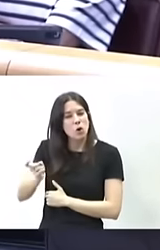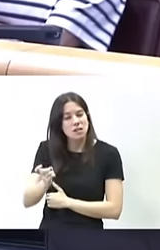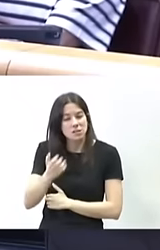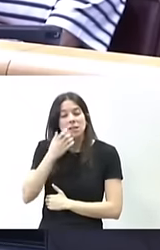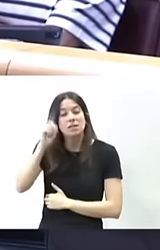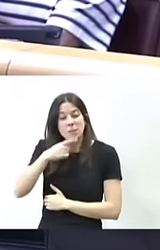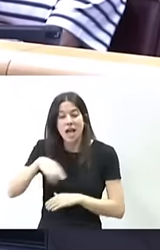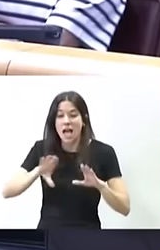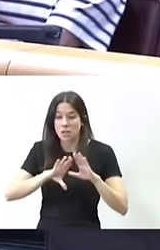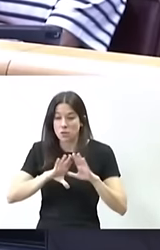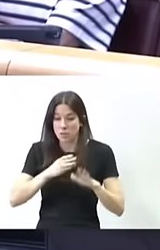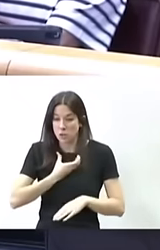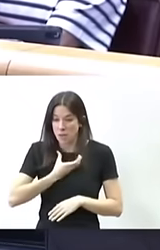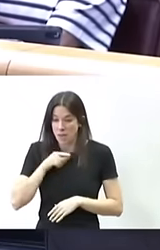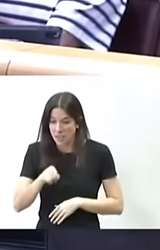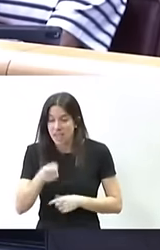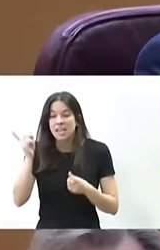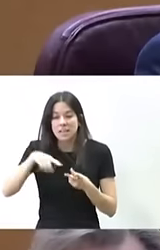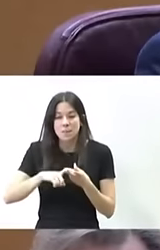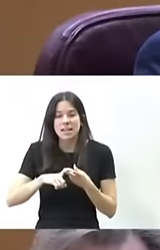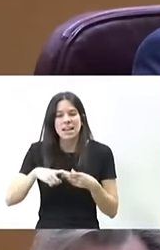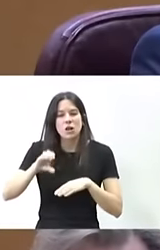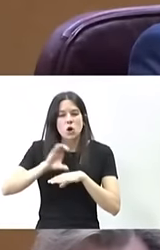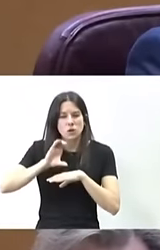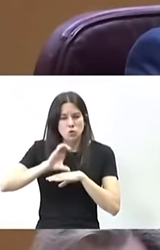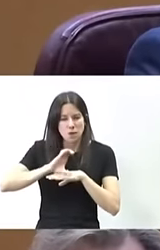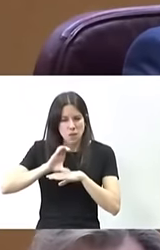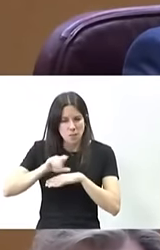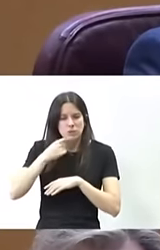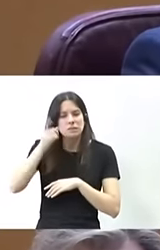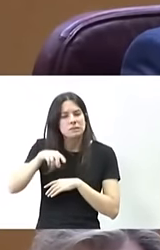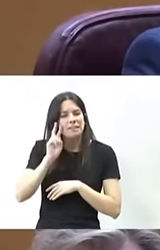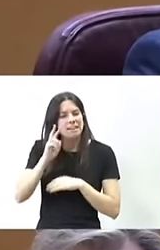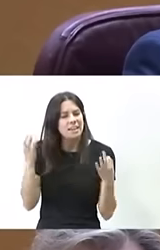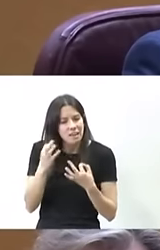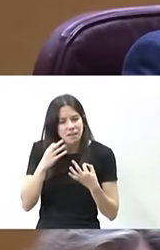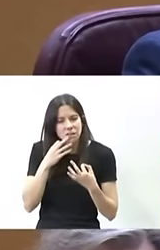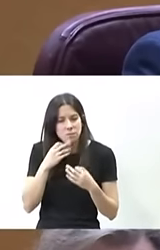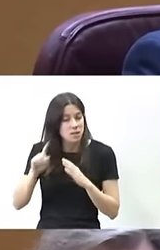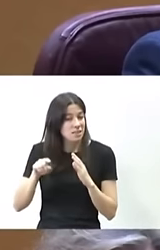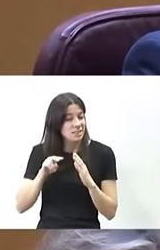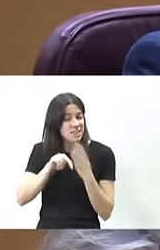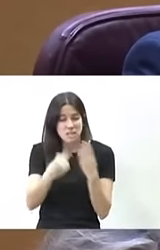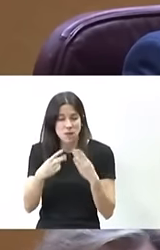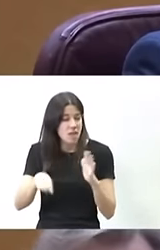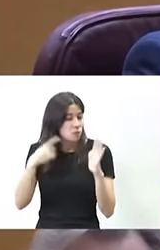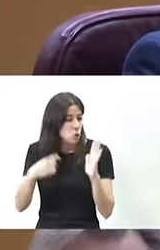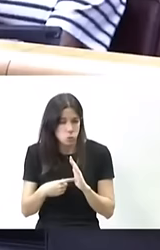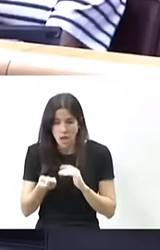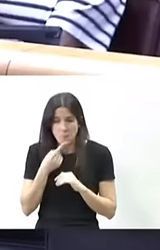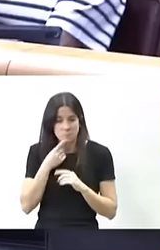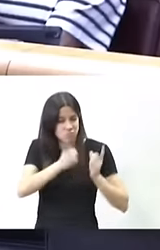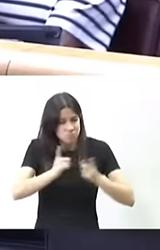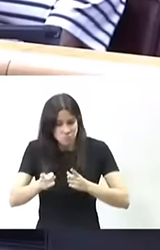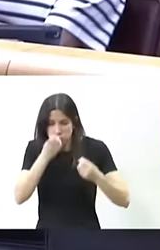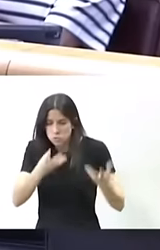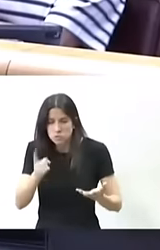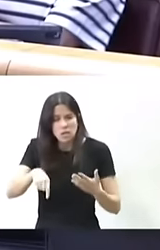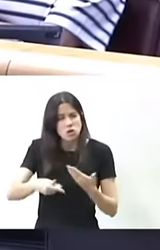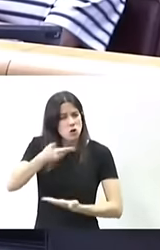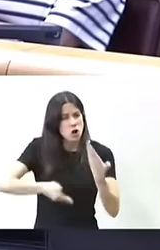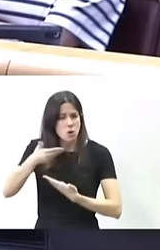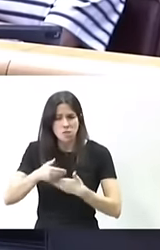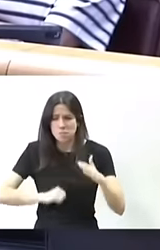Ayuntamiento de Madrid, y por parte del Consejo Superior de Deporte, lo único que encontraron fue absoluta transparencia, diligencia y, por supuesto, ofreciendo máxima colaboración.